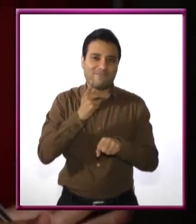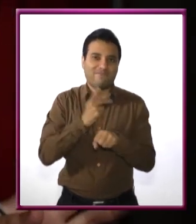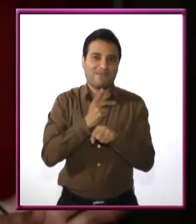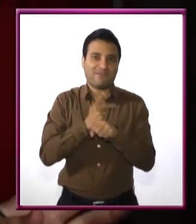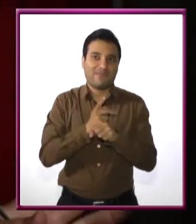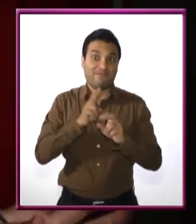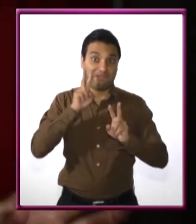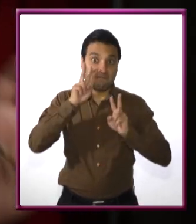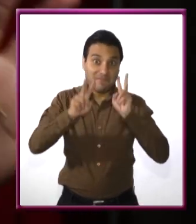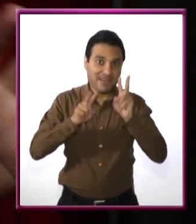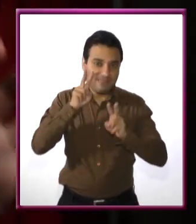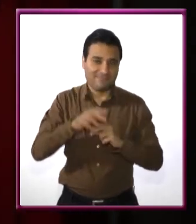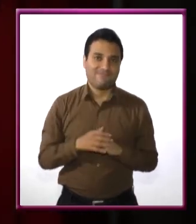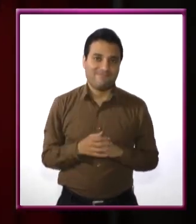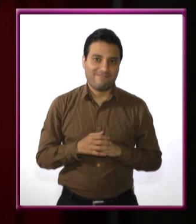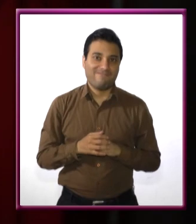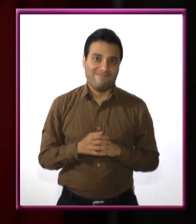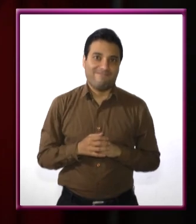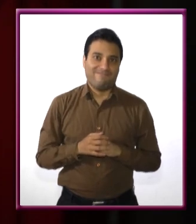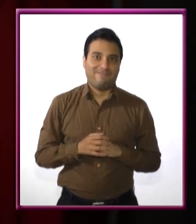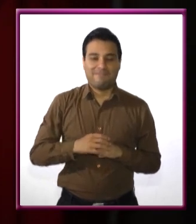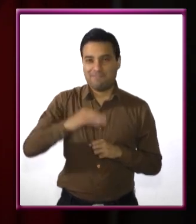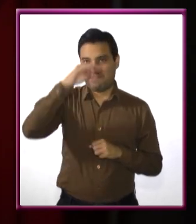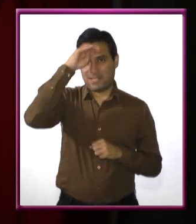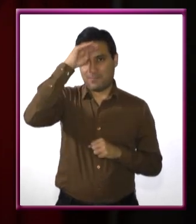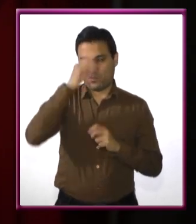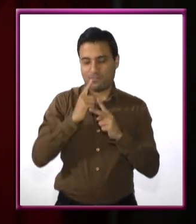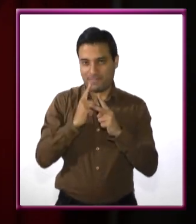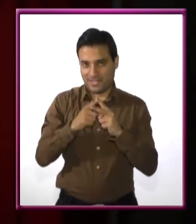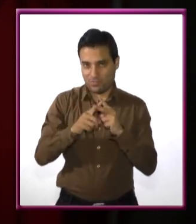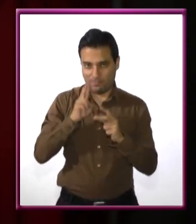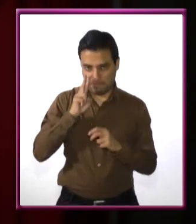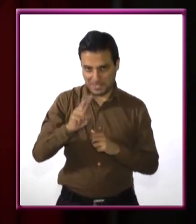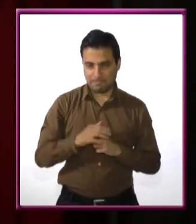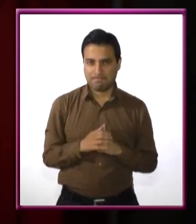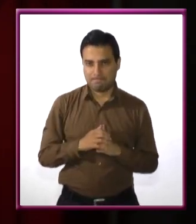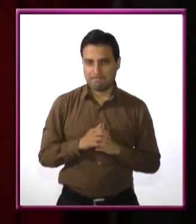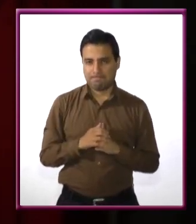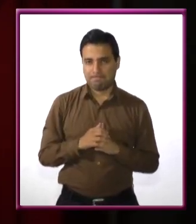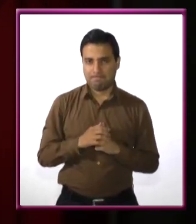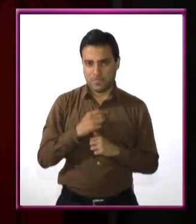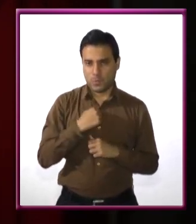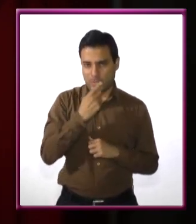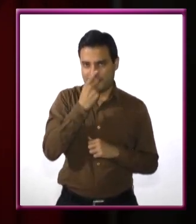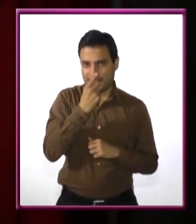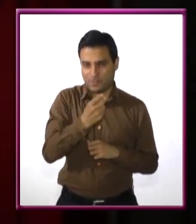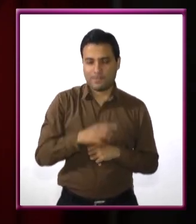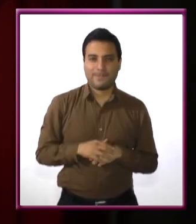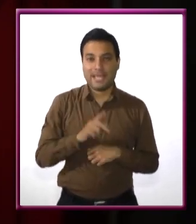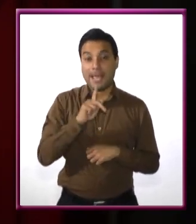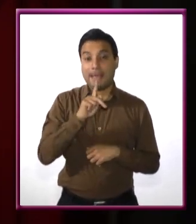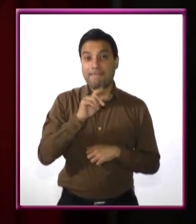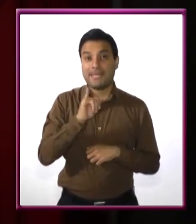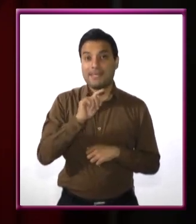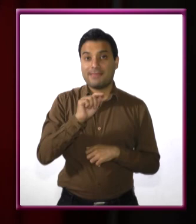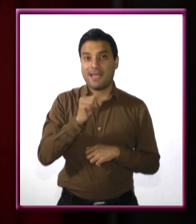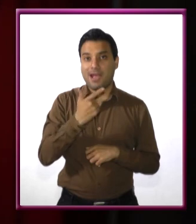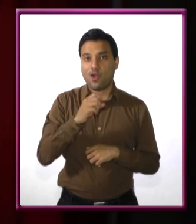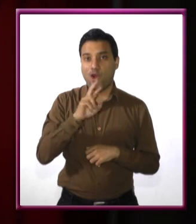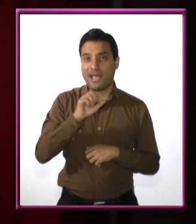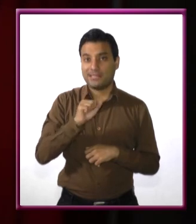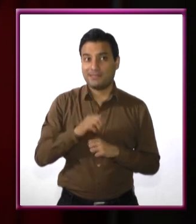de bachillerato, ¿no? En la televisión, y están viendo el pensamiento matemático. Y a ellos, cuando les mencionas el nombre de